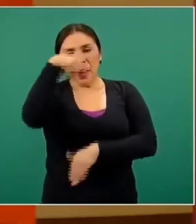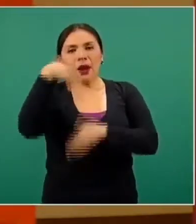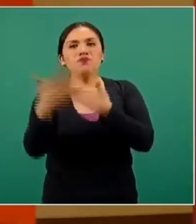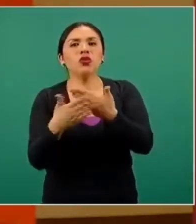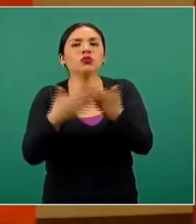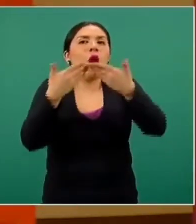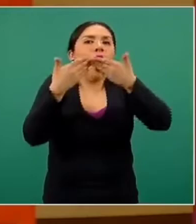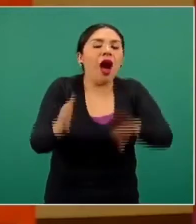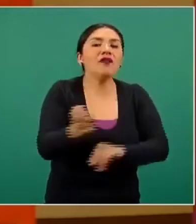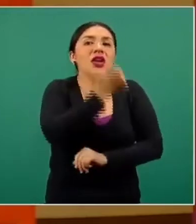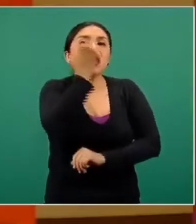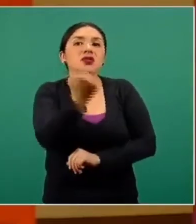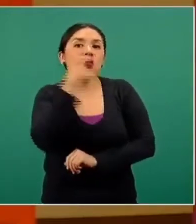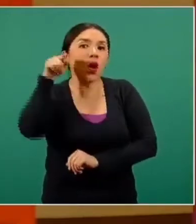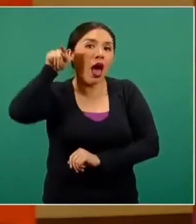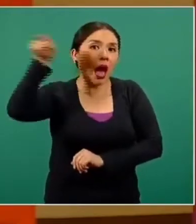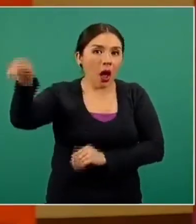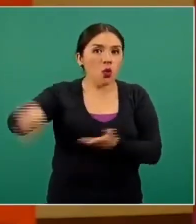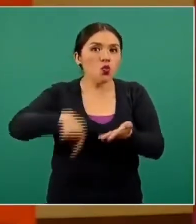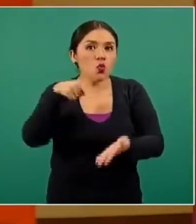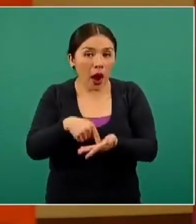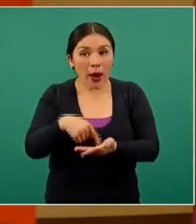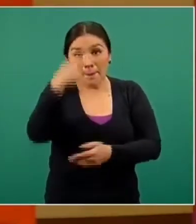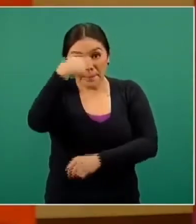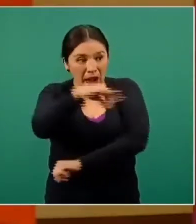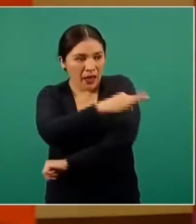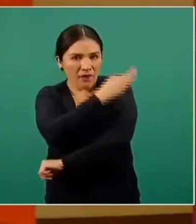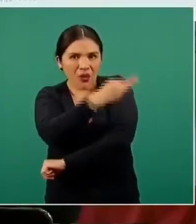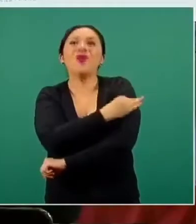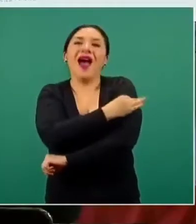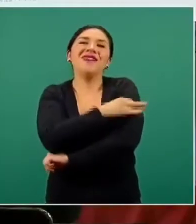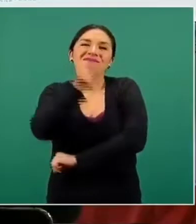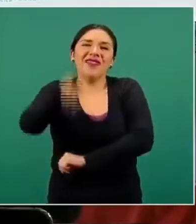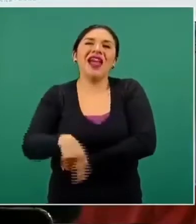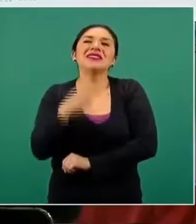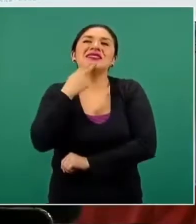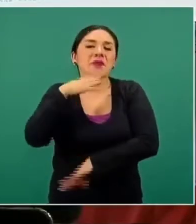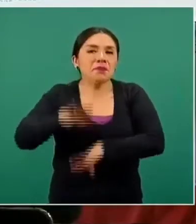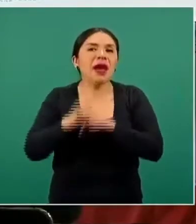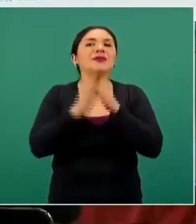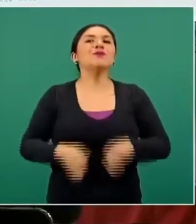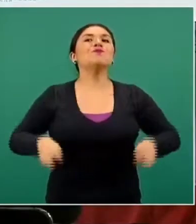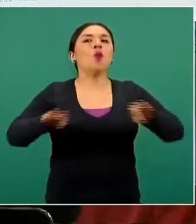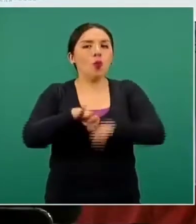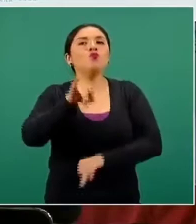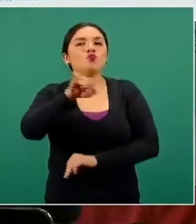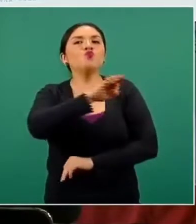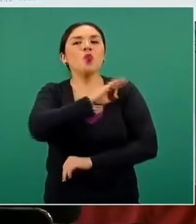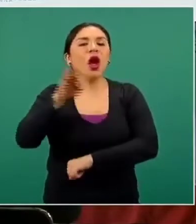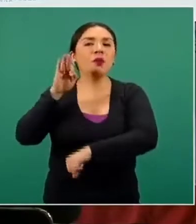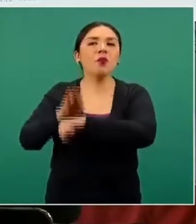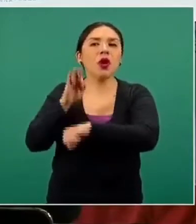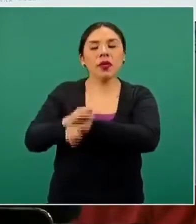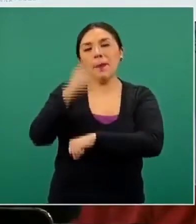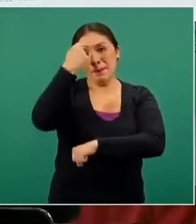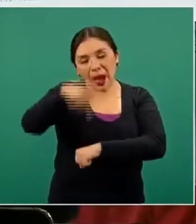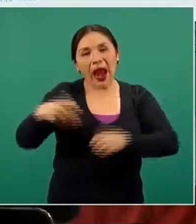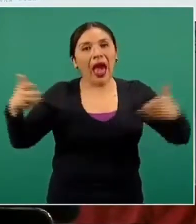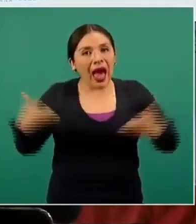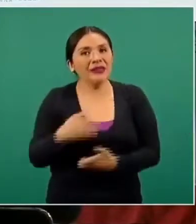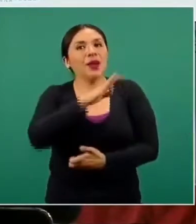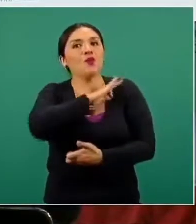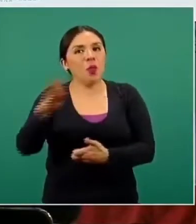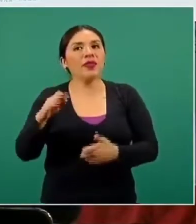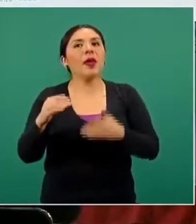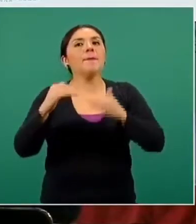próxima apertura del sistema educativo, donde la vacuna puede jugar un papel muy importante en lograr